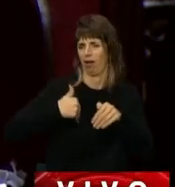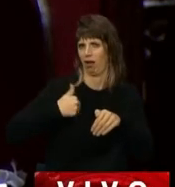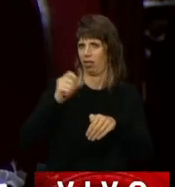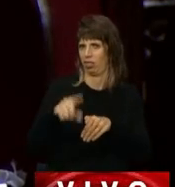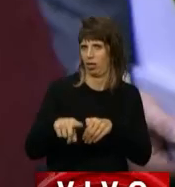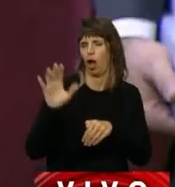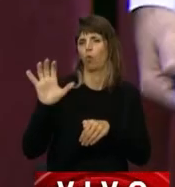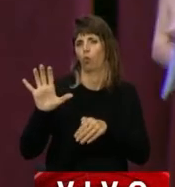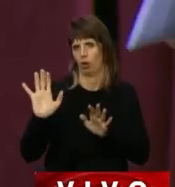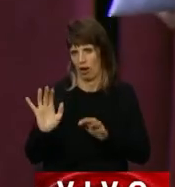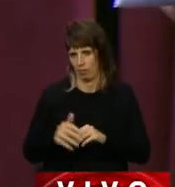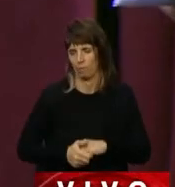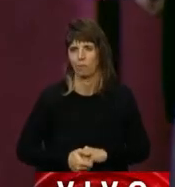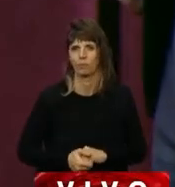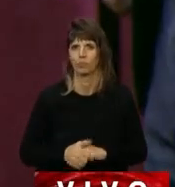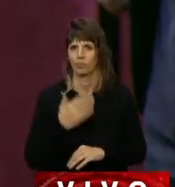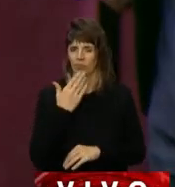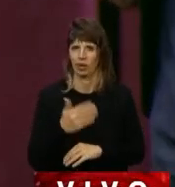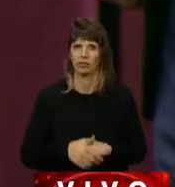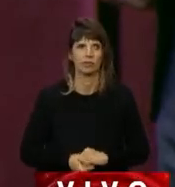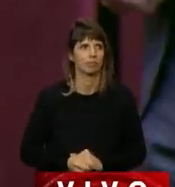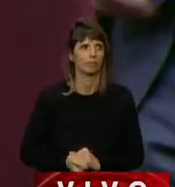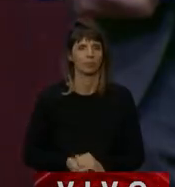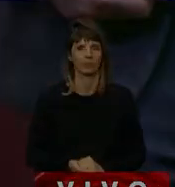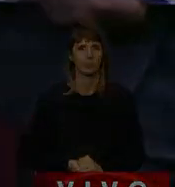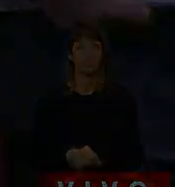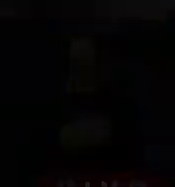Gracias. Diputada Blanco Osuna, muchas gracias.